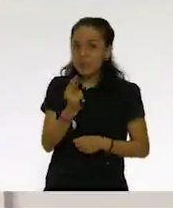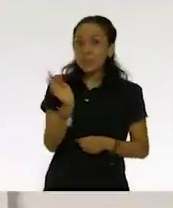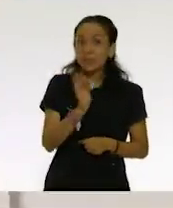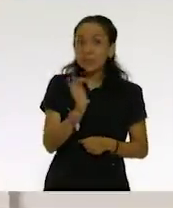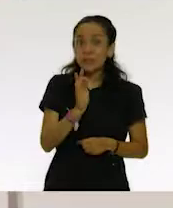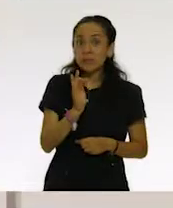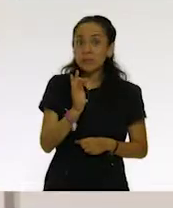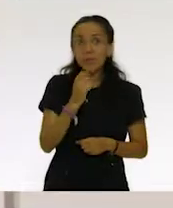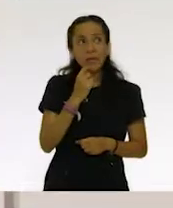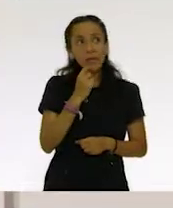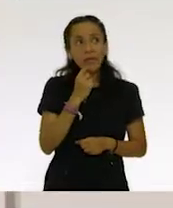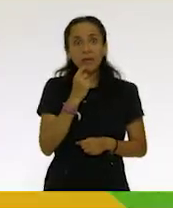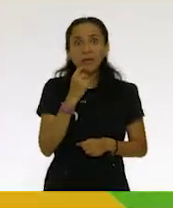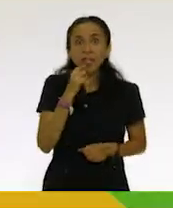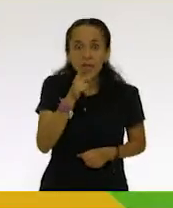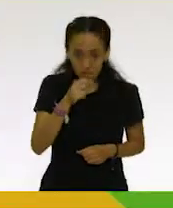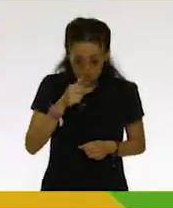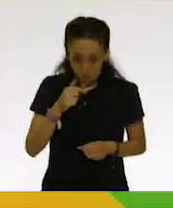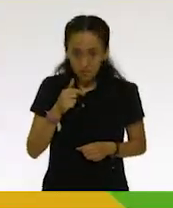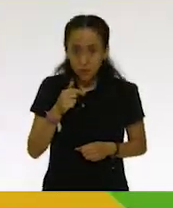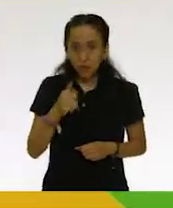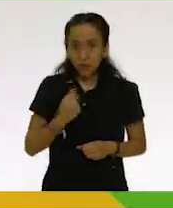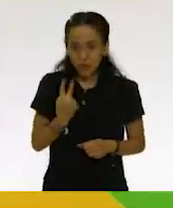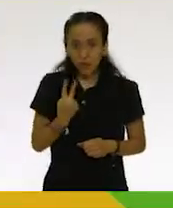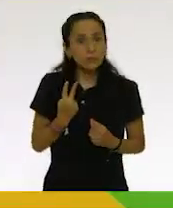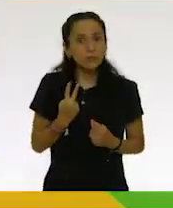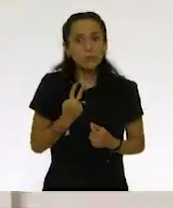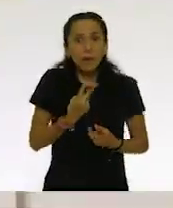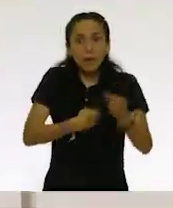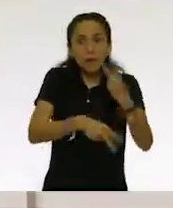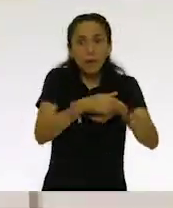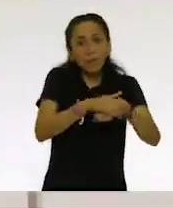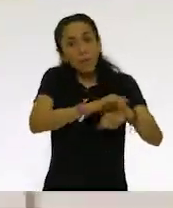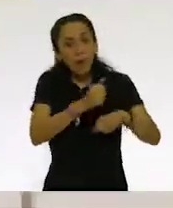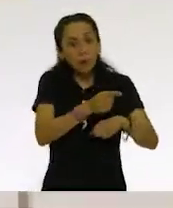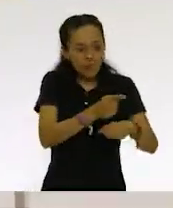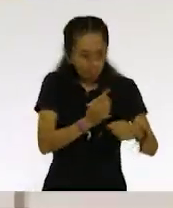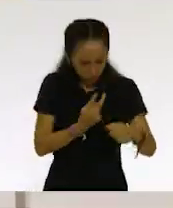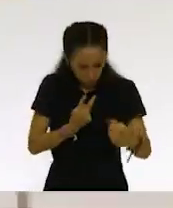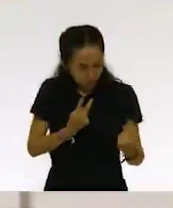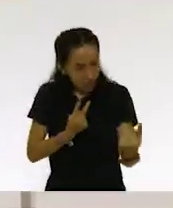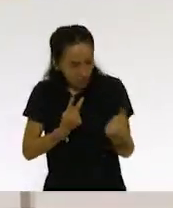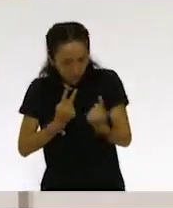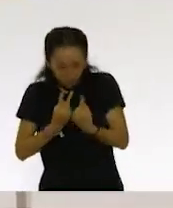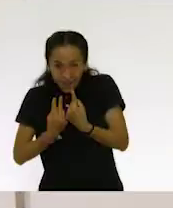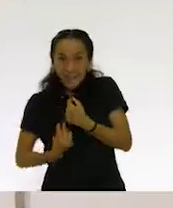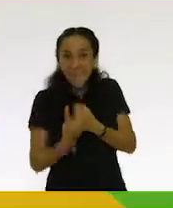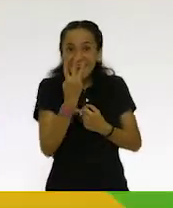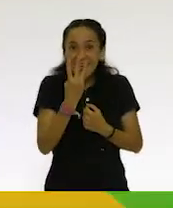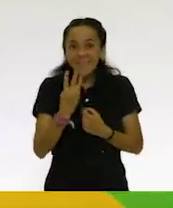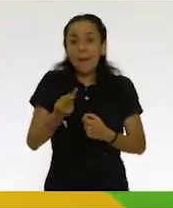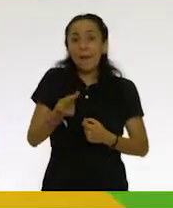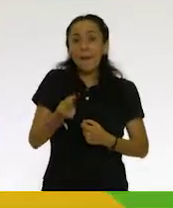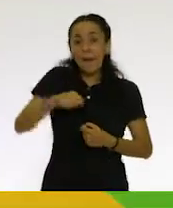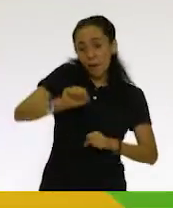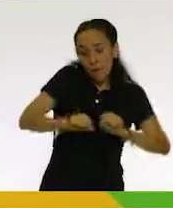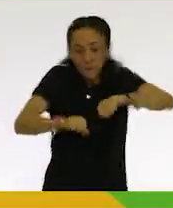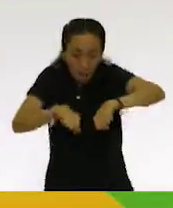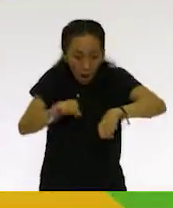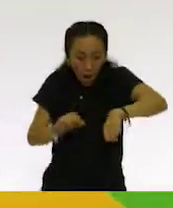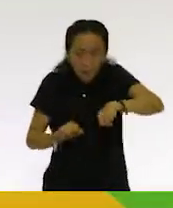estamos dos si viene algún otro amigo. Cuatro patas tiene un perro,